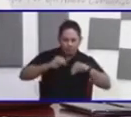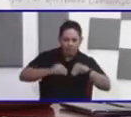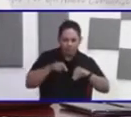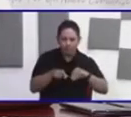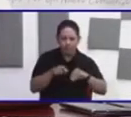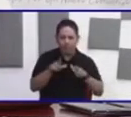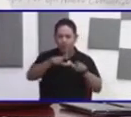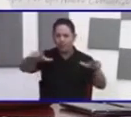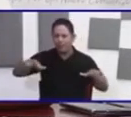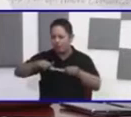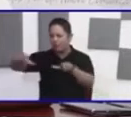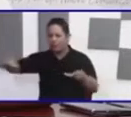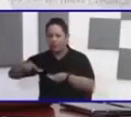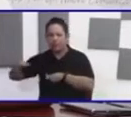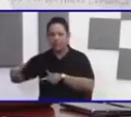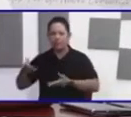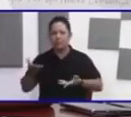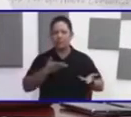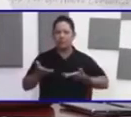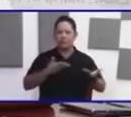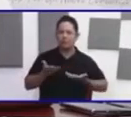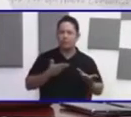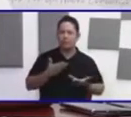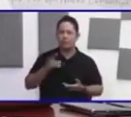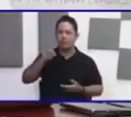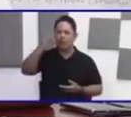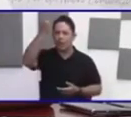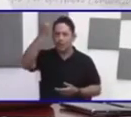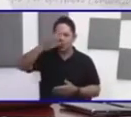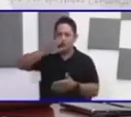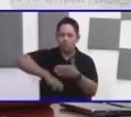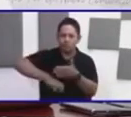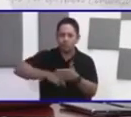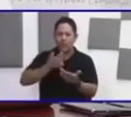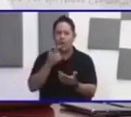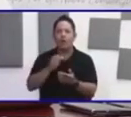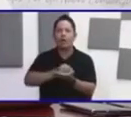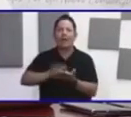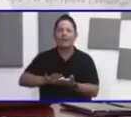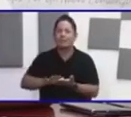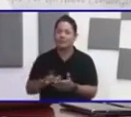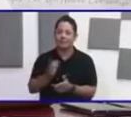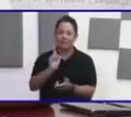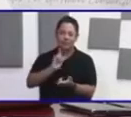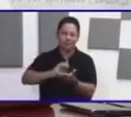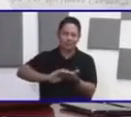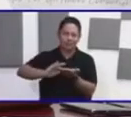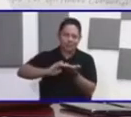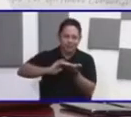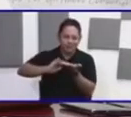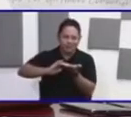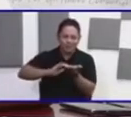algunos locales comerciales que tal vez por algún error normal que puede pasar, no se autorizó